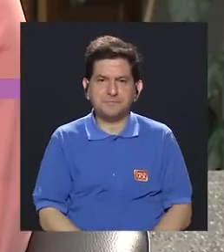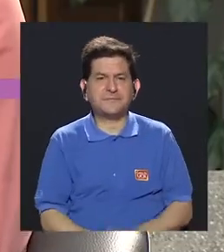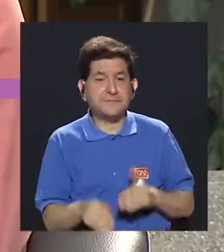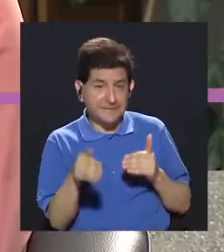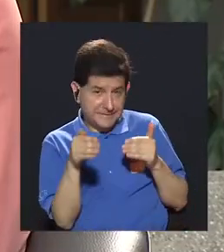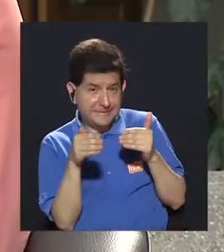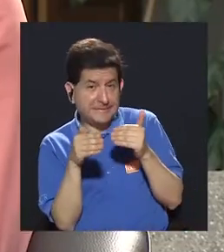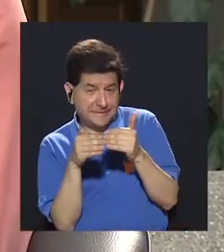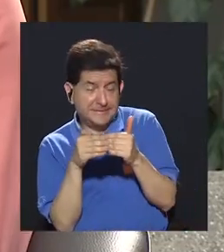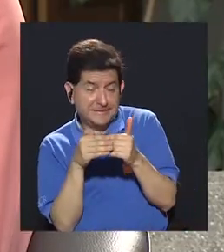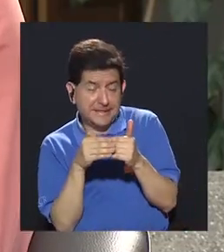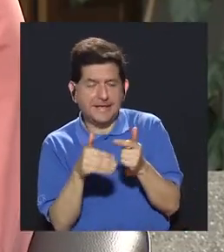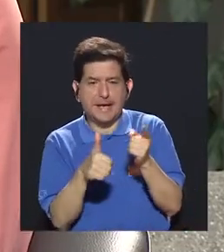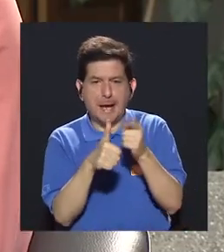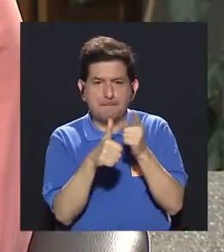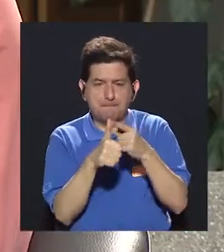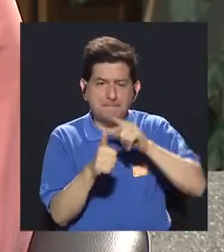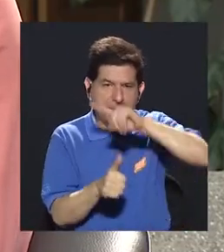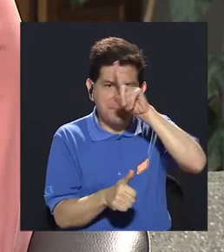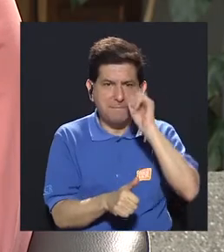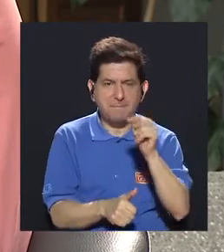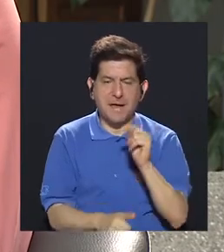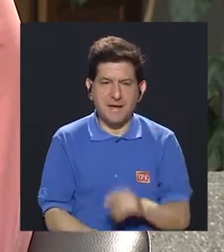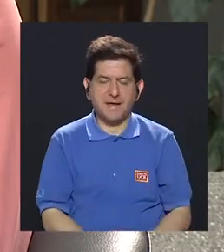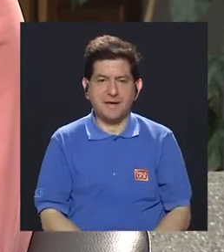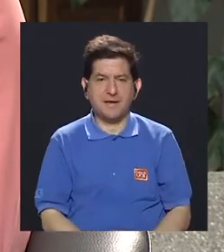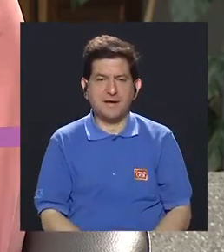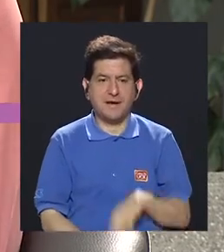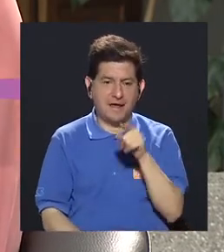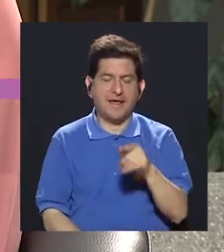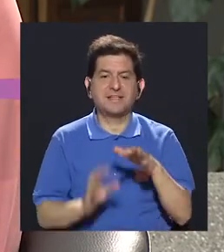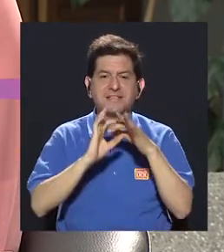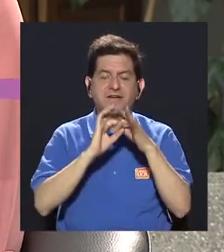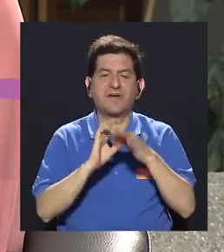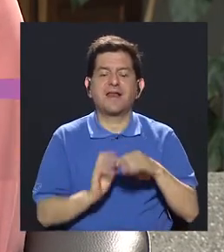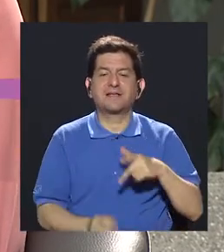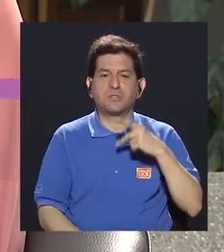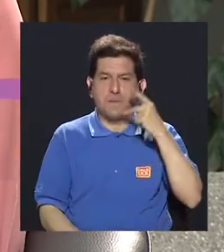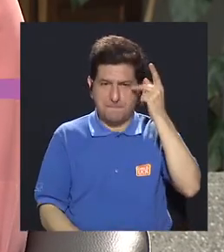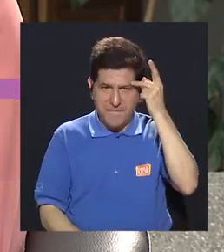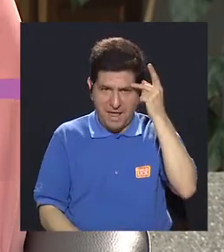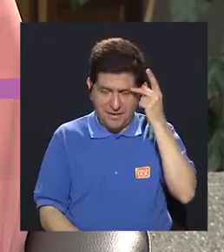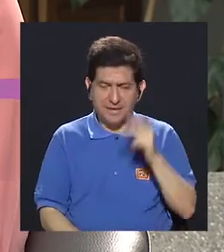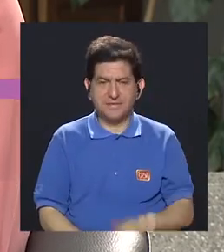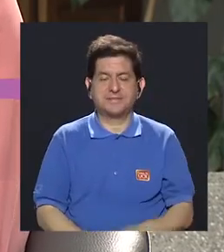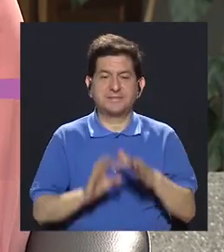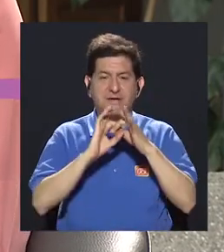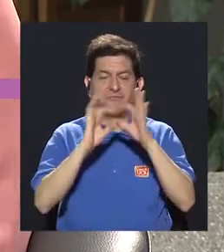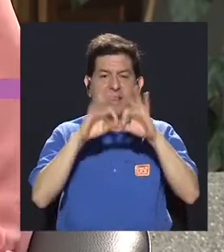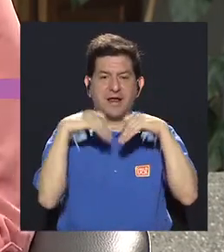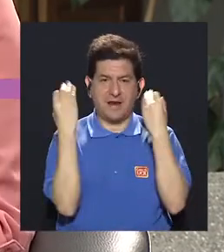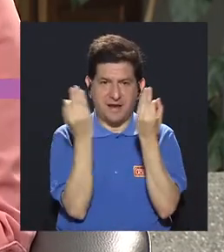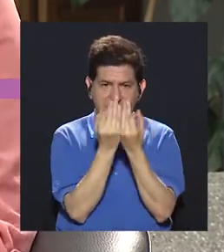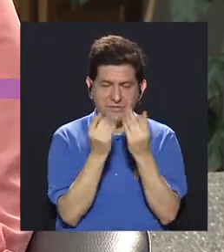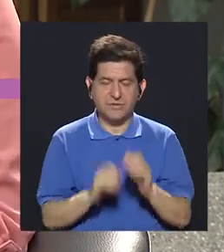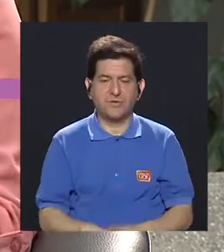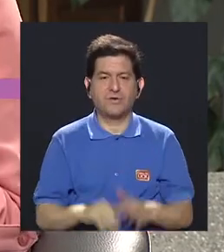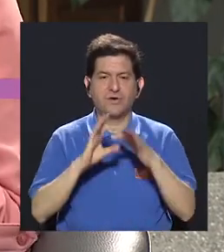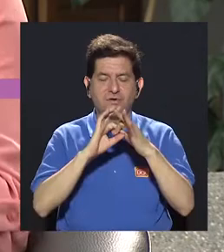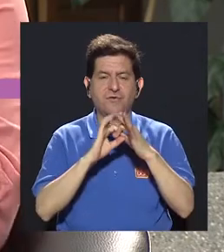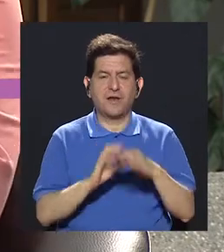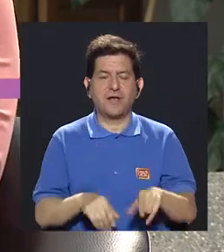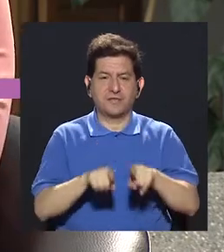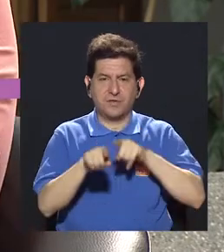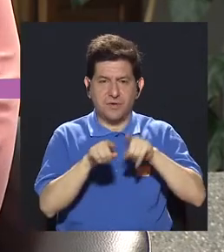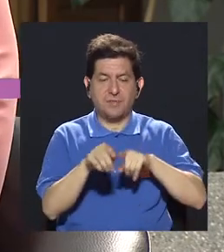pues estás muy cerca, ¿verdad? Uh-huh. La primera consulta, la número uno, es la relación con los padres, las relaciones familiares, la relación con los hermanos.